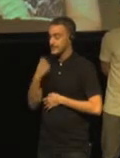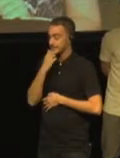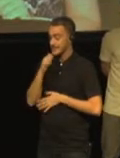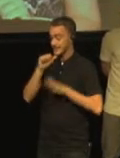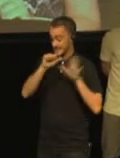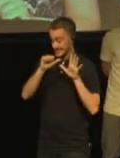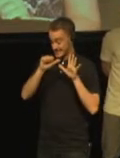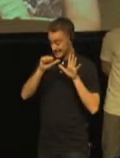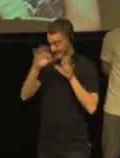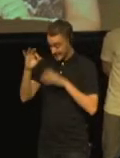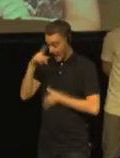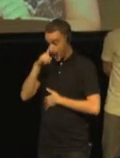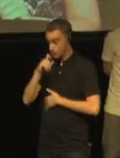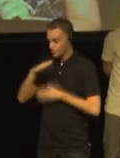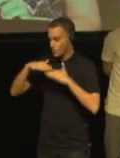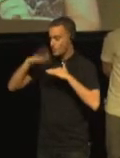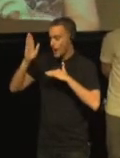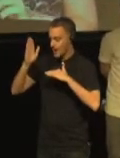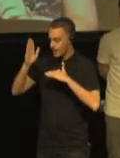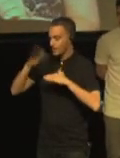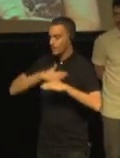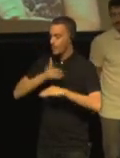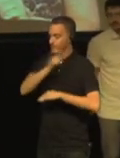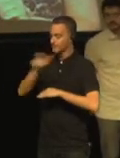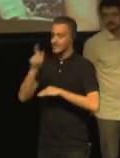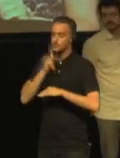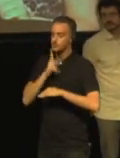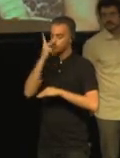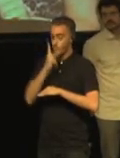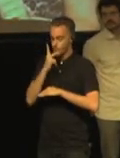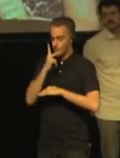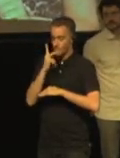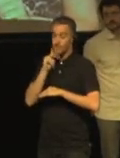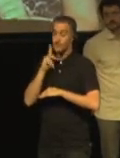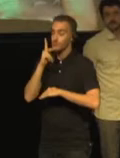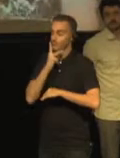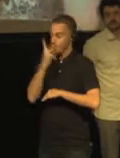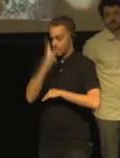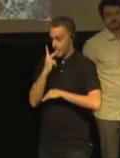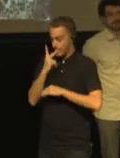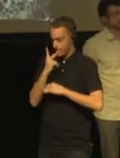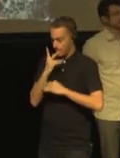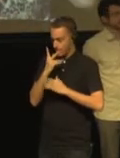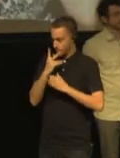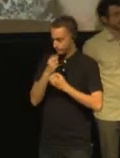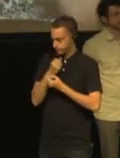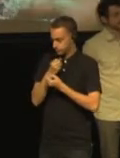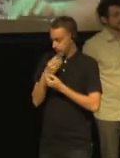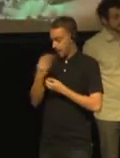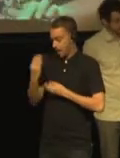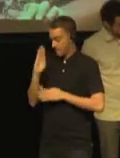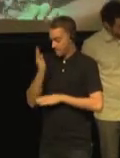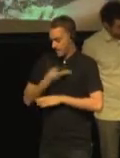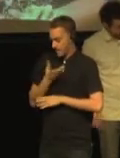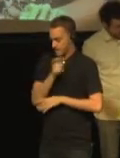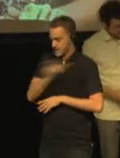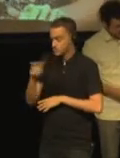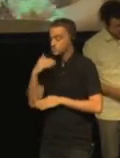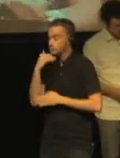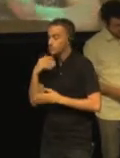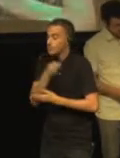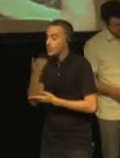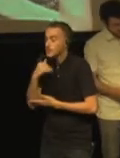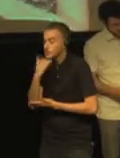hay muchas personas que sufren de sordo ceguera y nadie lo sabe, porque se considera que es una forma parte natural